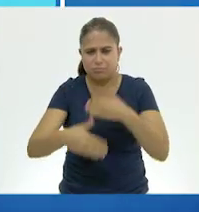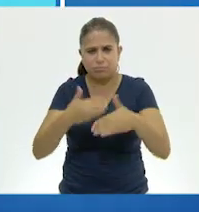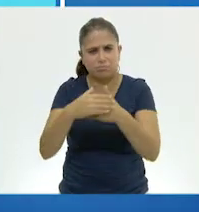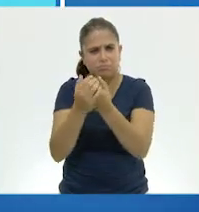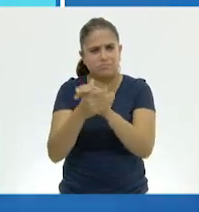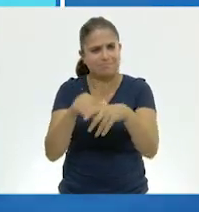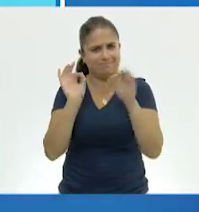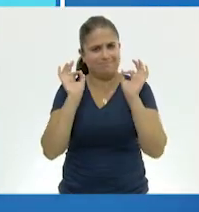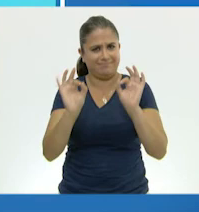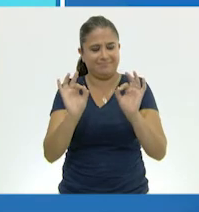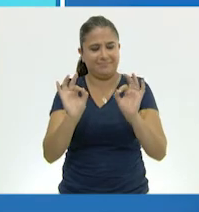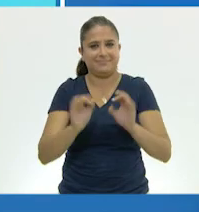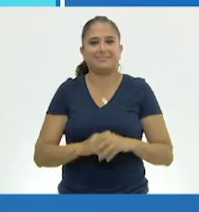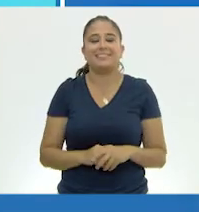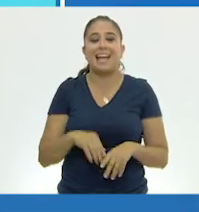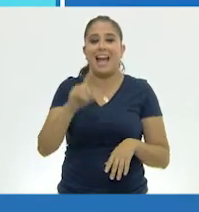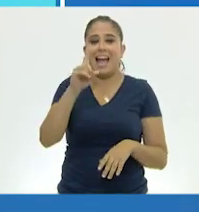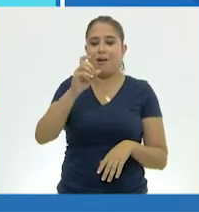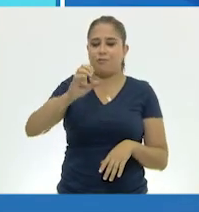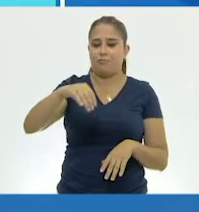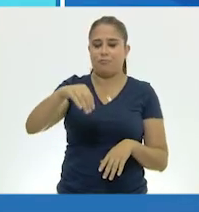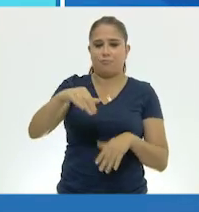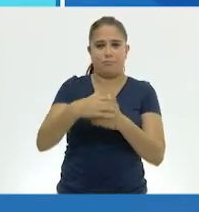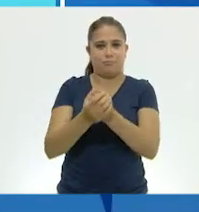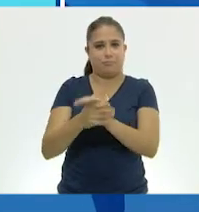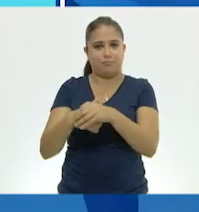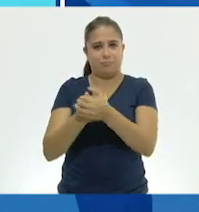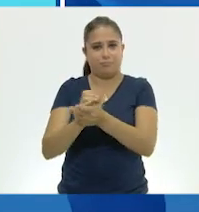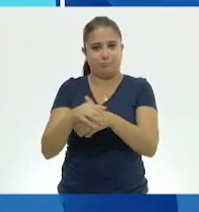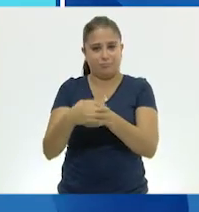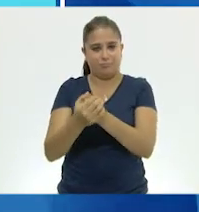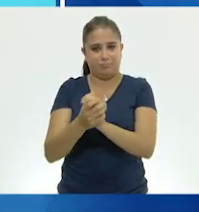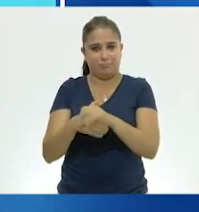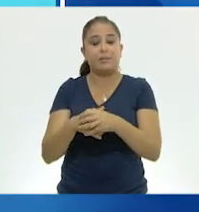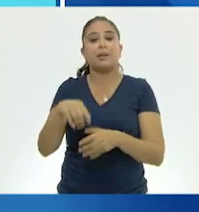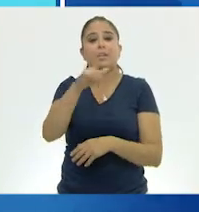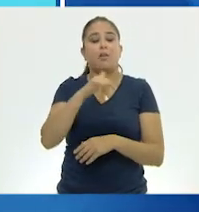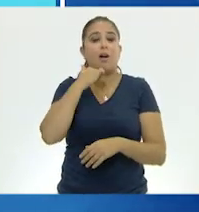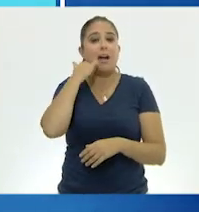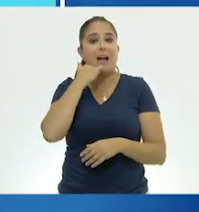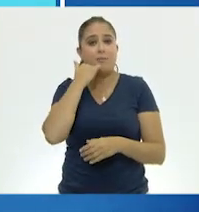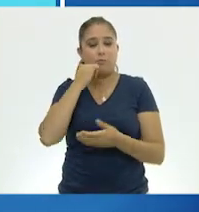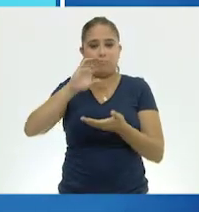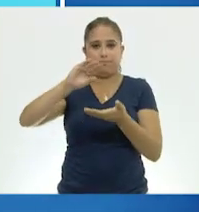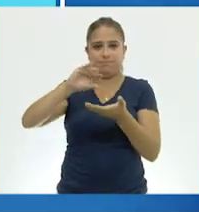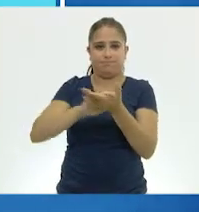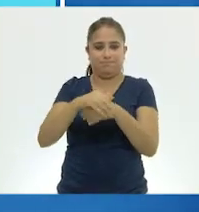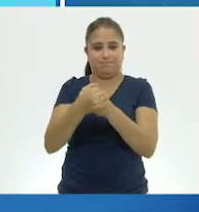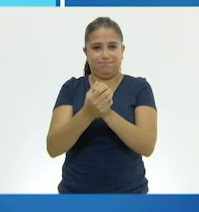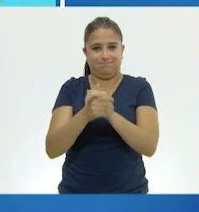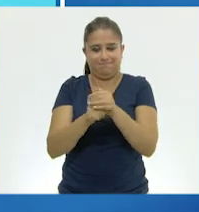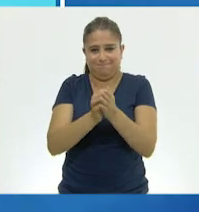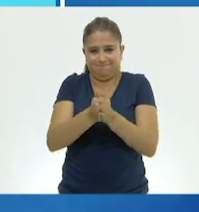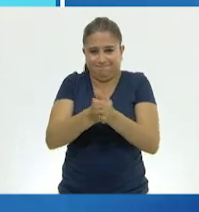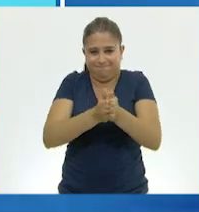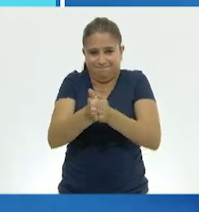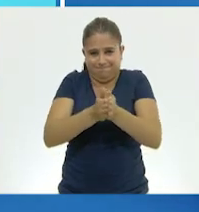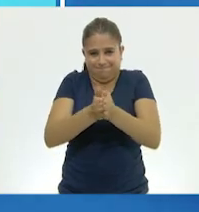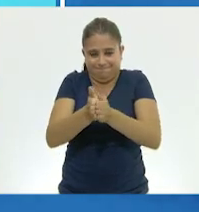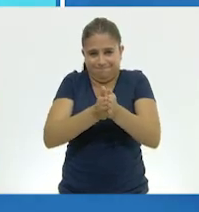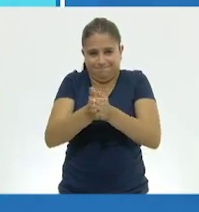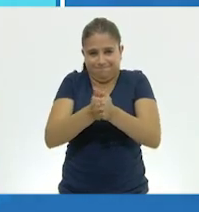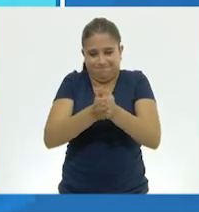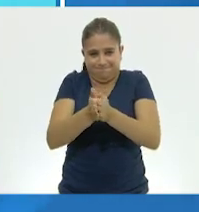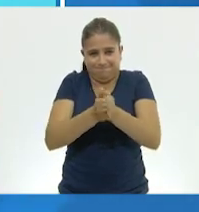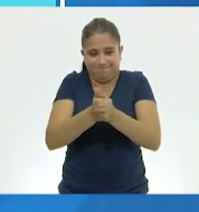hacerlo correctamente. Moja tus manos. Usa suficiente jabón. Frota tus palmas una